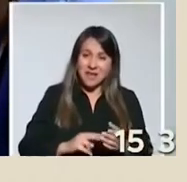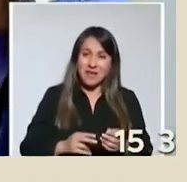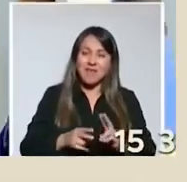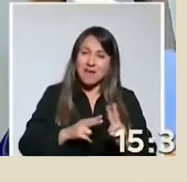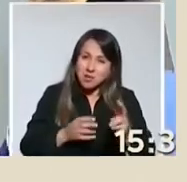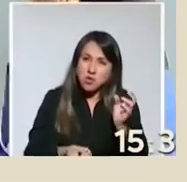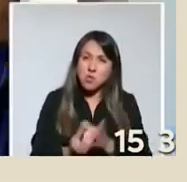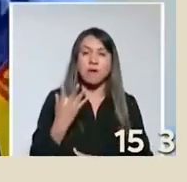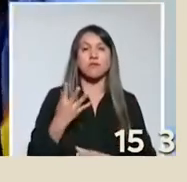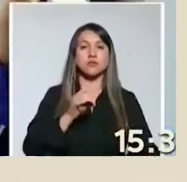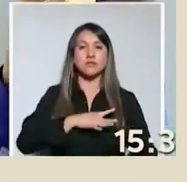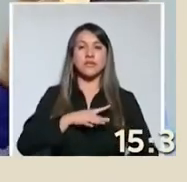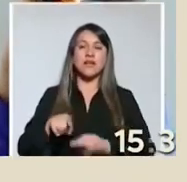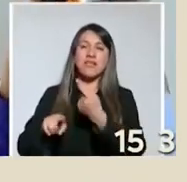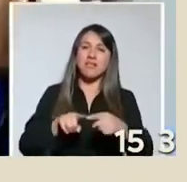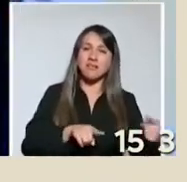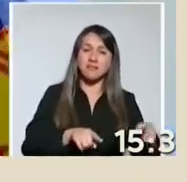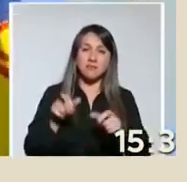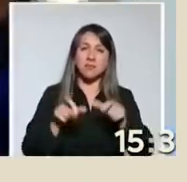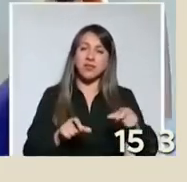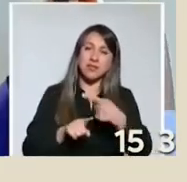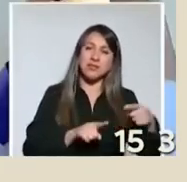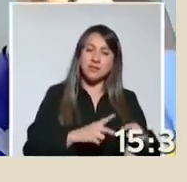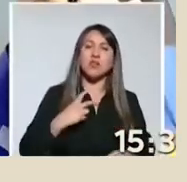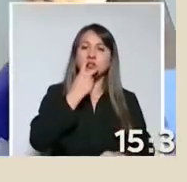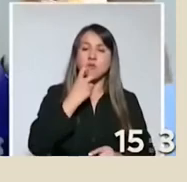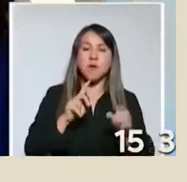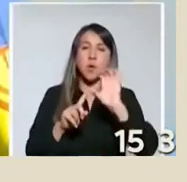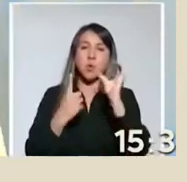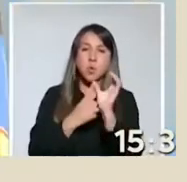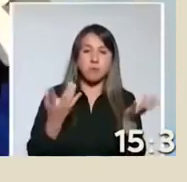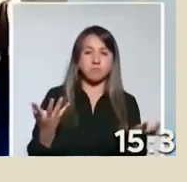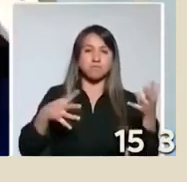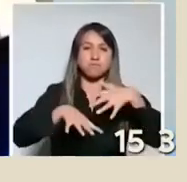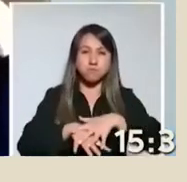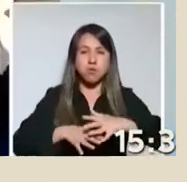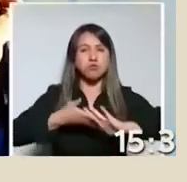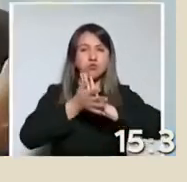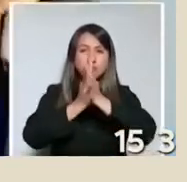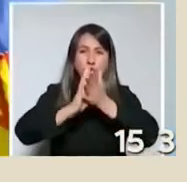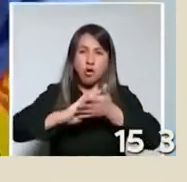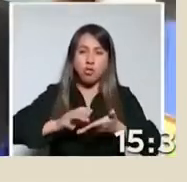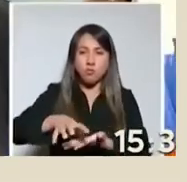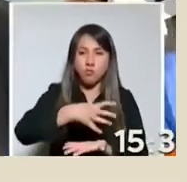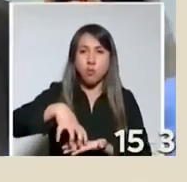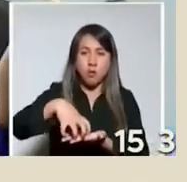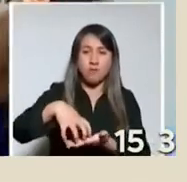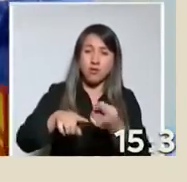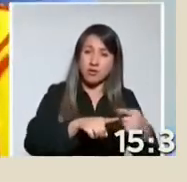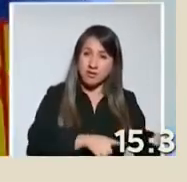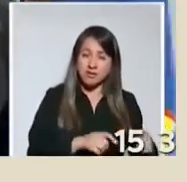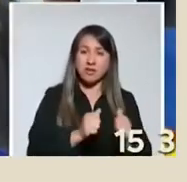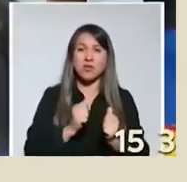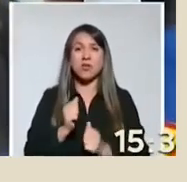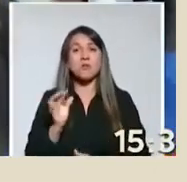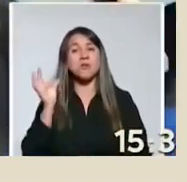clara que es el nunca más memoria, verdad y justicia que caló muy hondo en el imaginario colectivo de nuestro país y dio cuenta